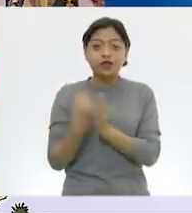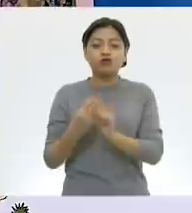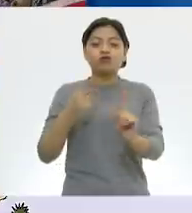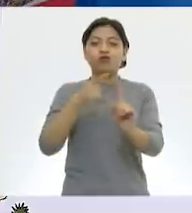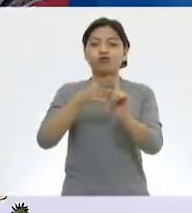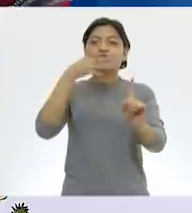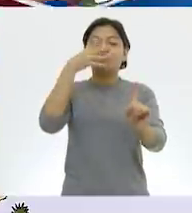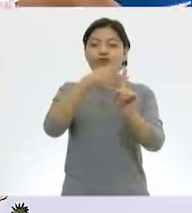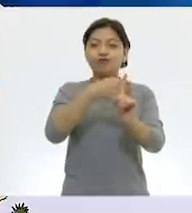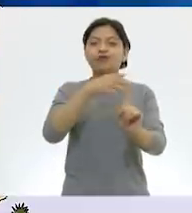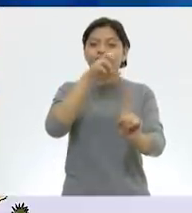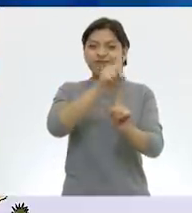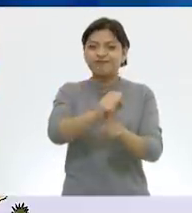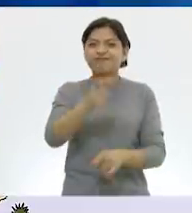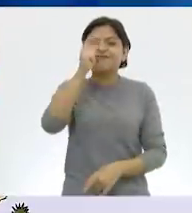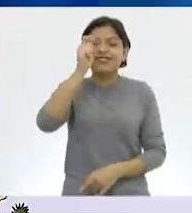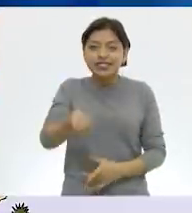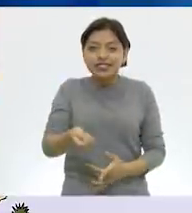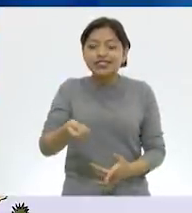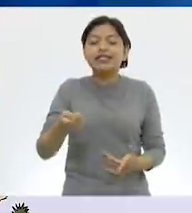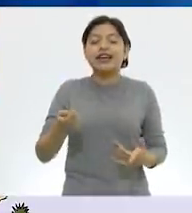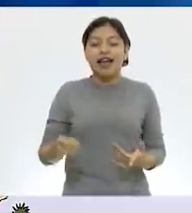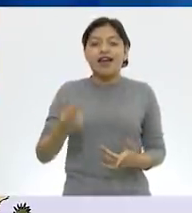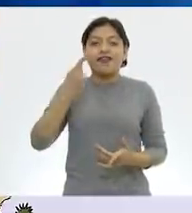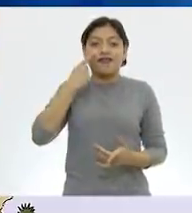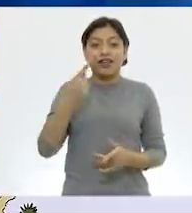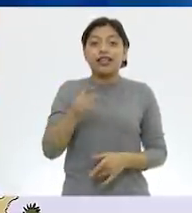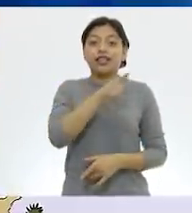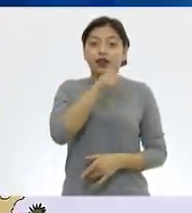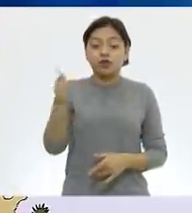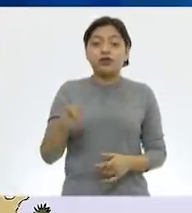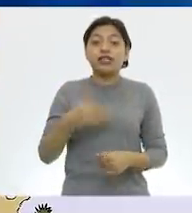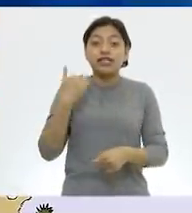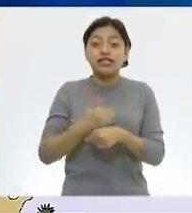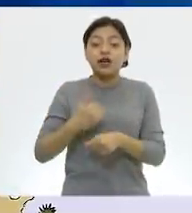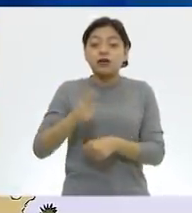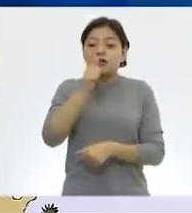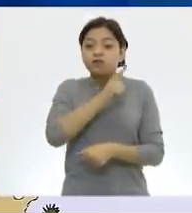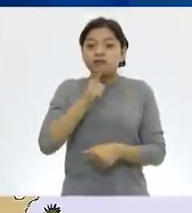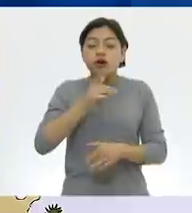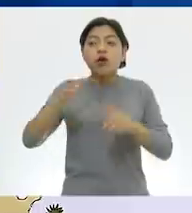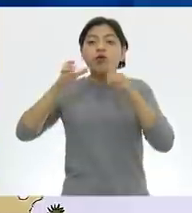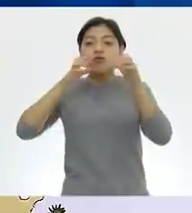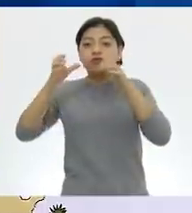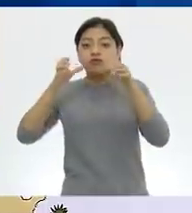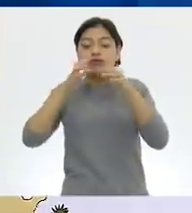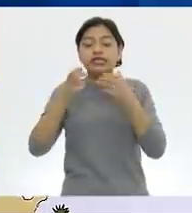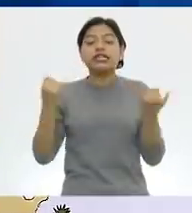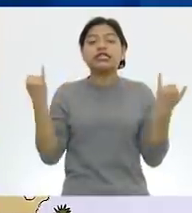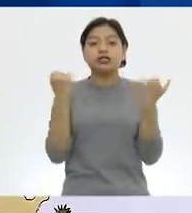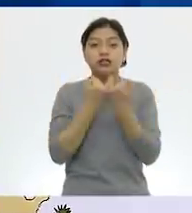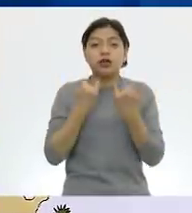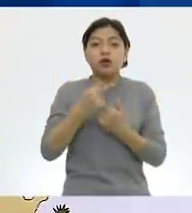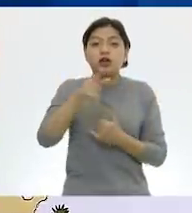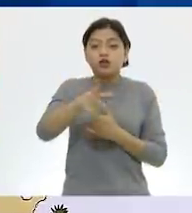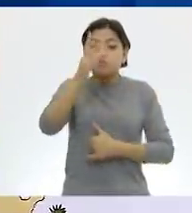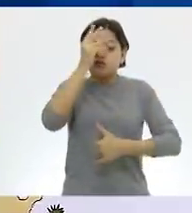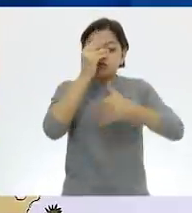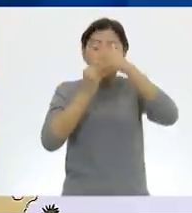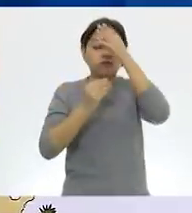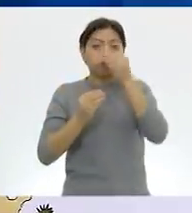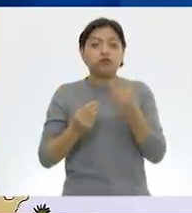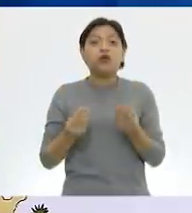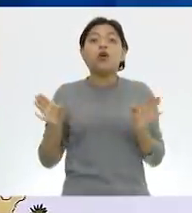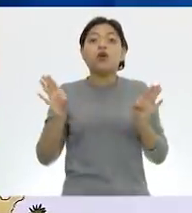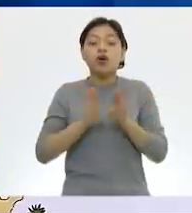específico. El propósito es que emplees el lenguaje para comunicarte y como instrumento para aprender, mediante